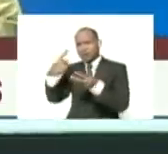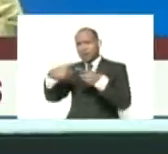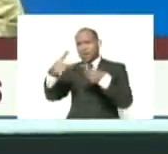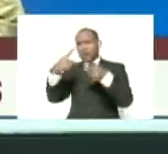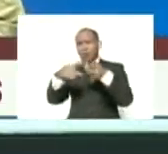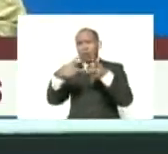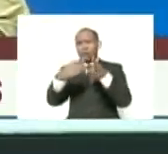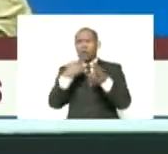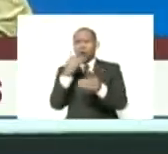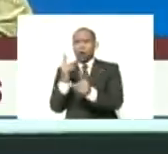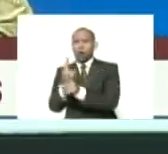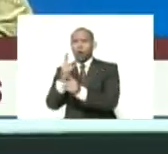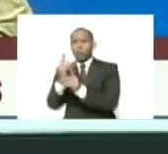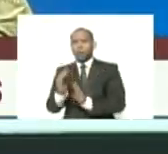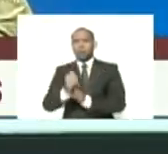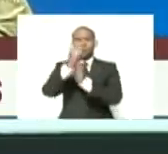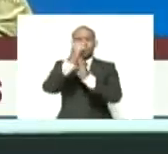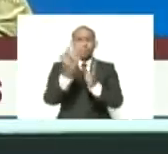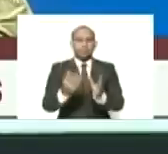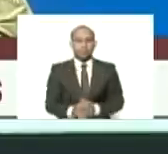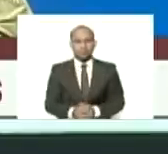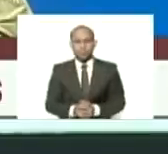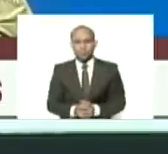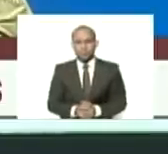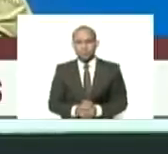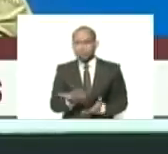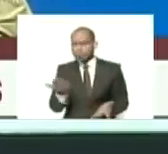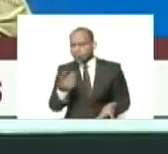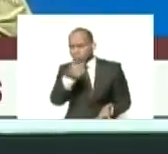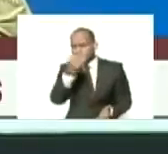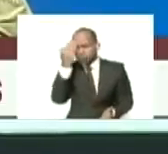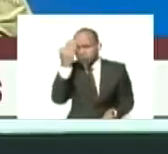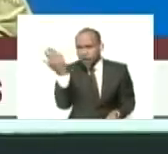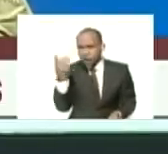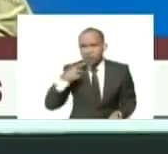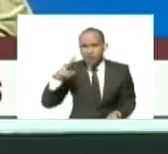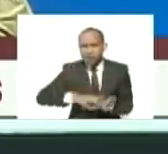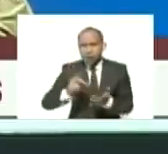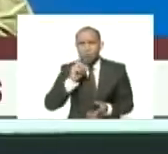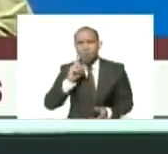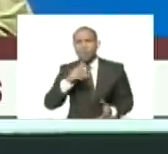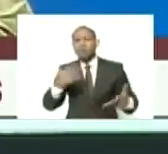está en competencia por el liderazgo, ¿o no? Eso no existe.